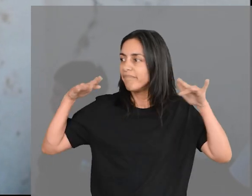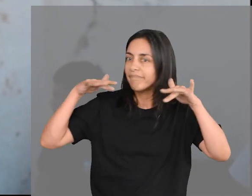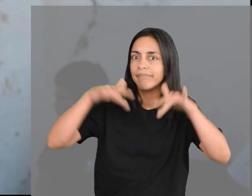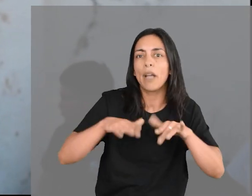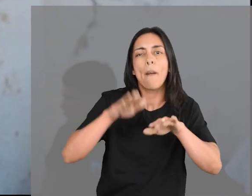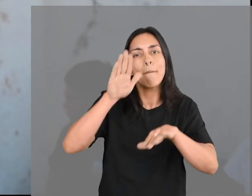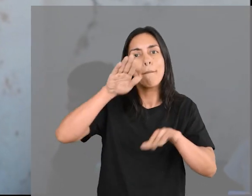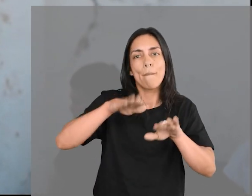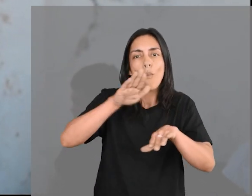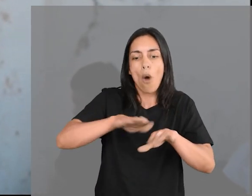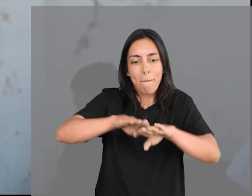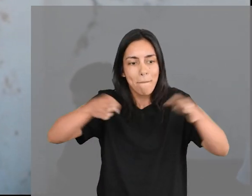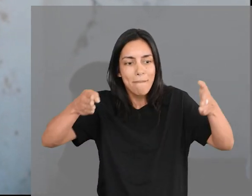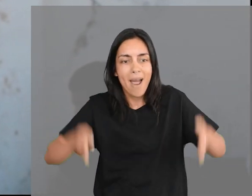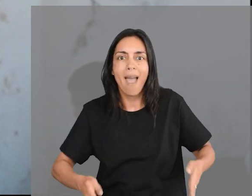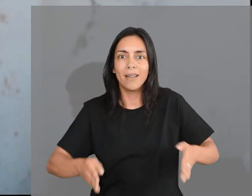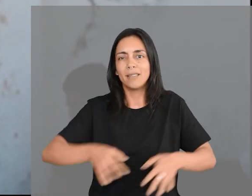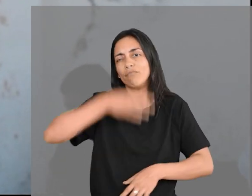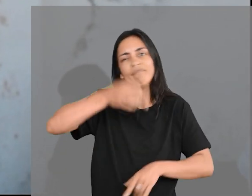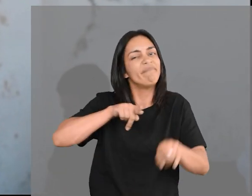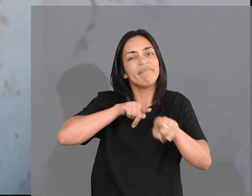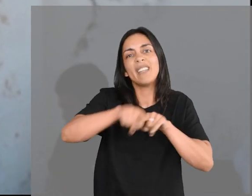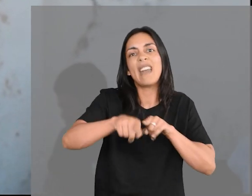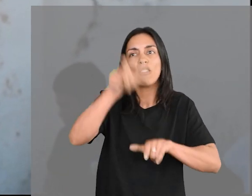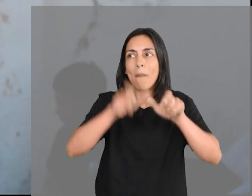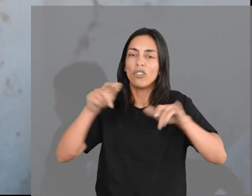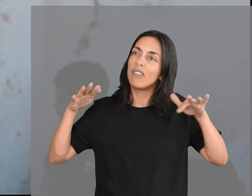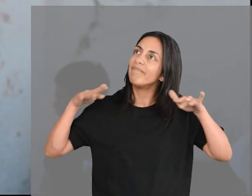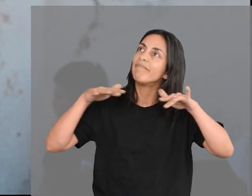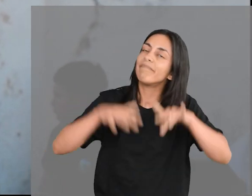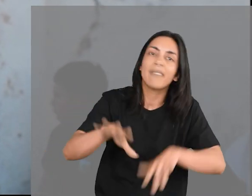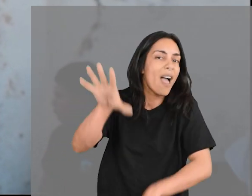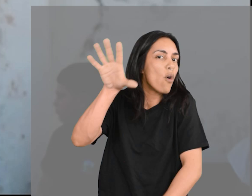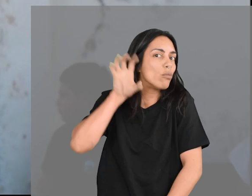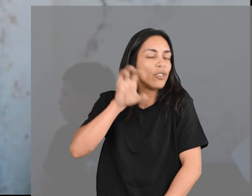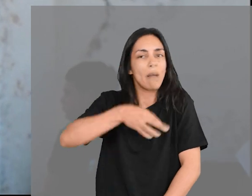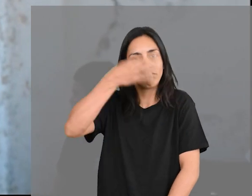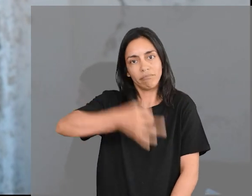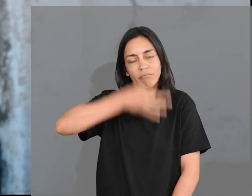los que vienen a dar las misas ponen una mesa como por zonas por acá y dan la misa directamente y al que quiera acercarse.